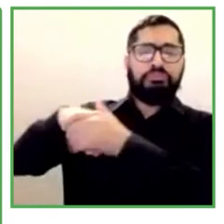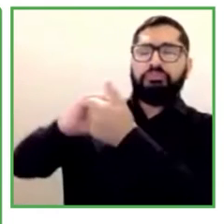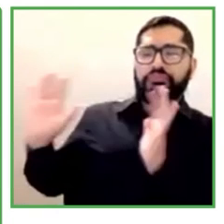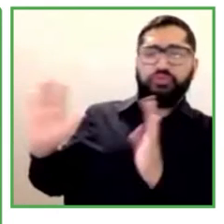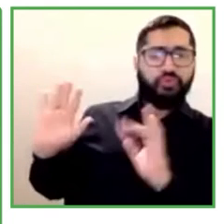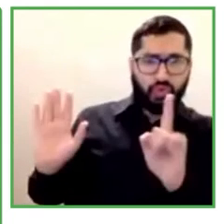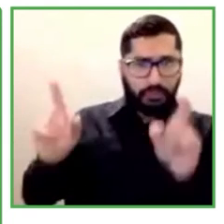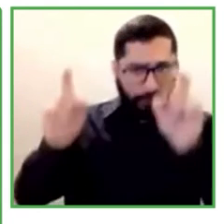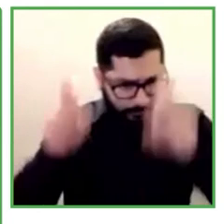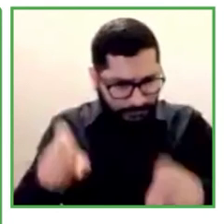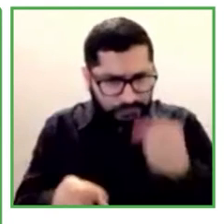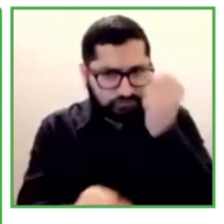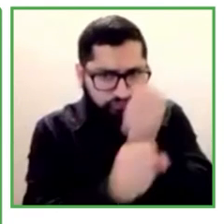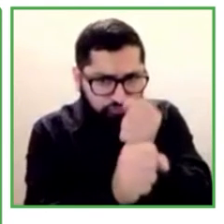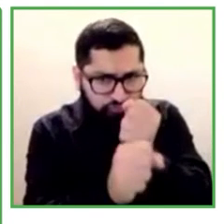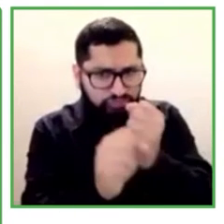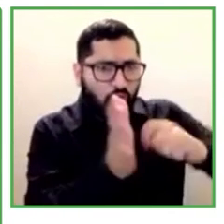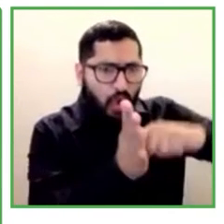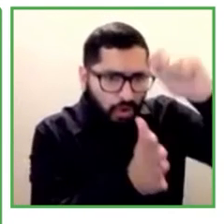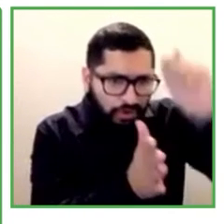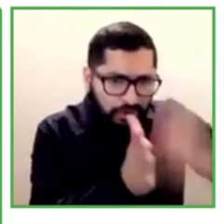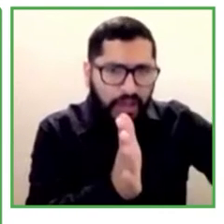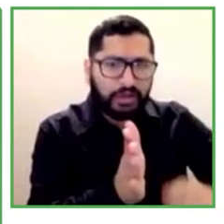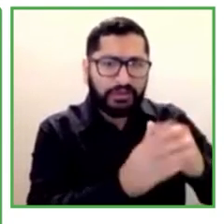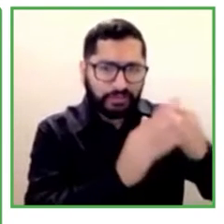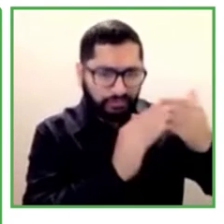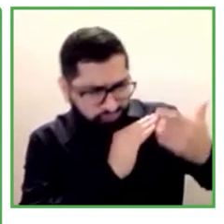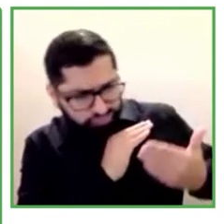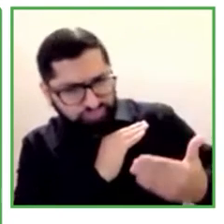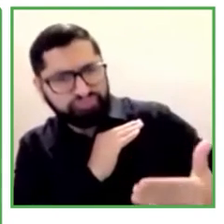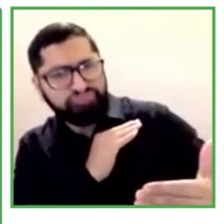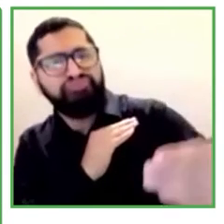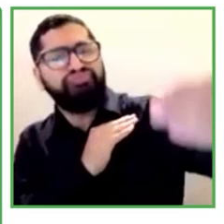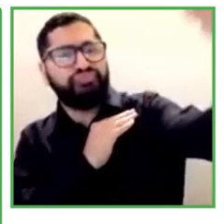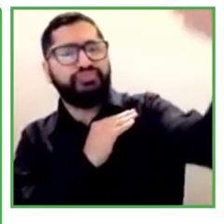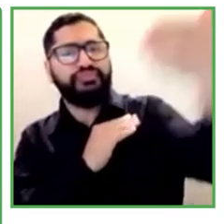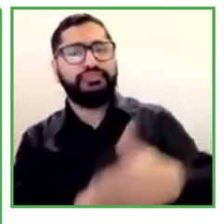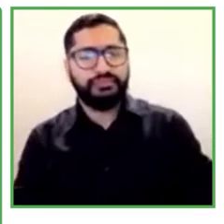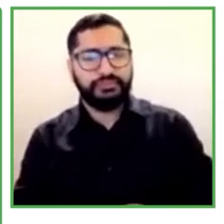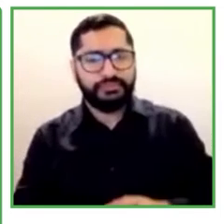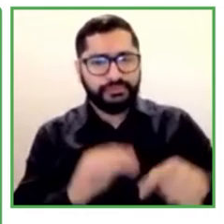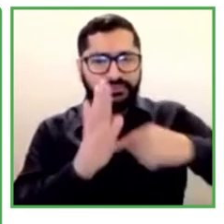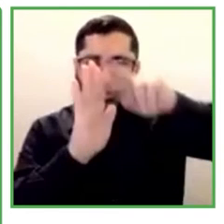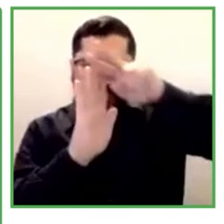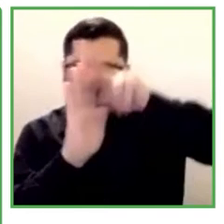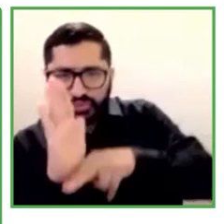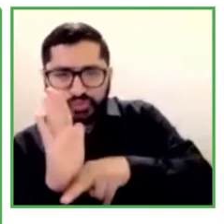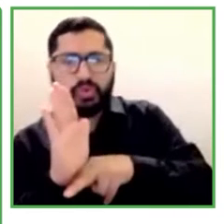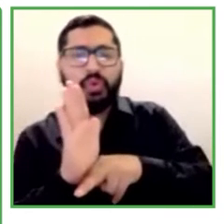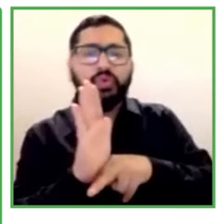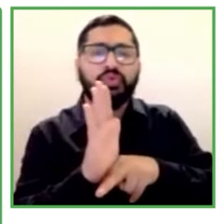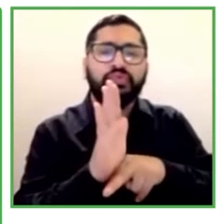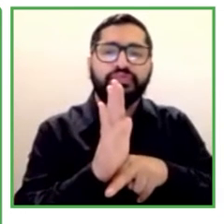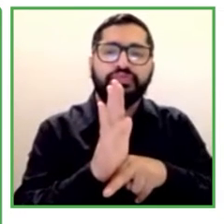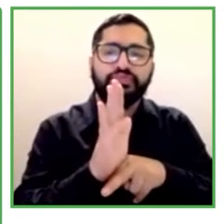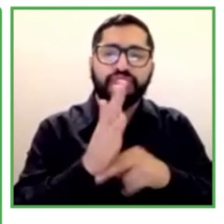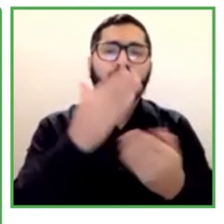Y ellos se encuentran el 100% acogidos al programa Scotiabank Incluye, con los beneficios que yo ya les